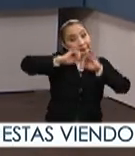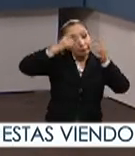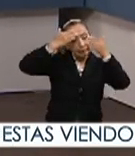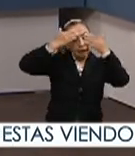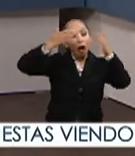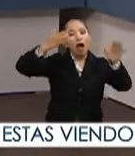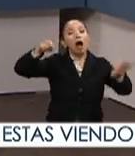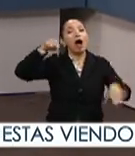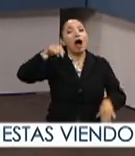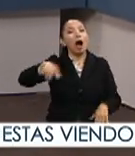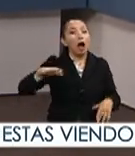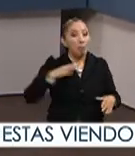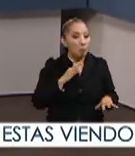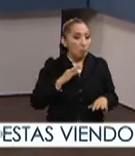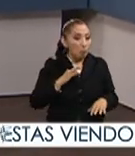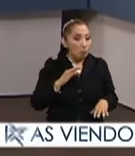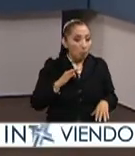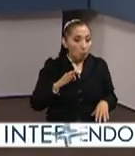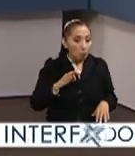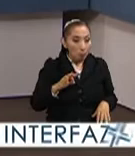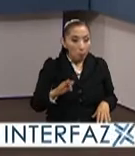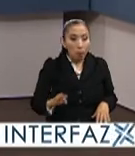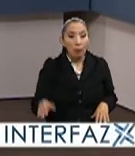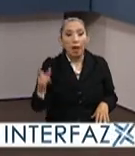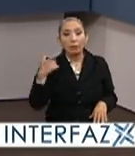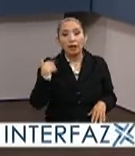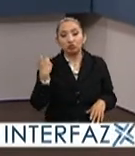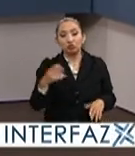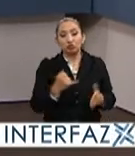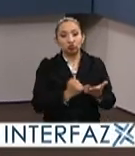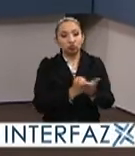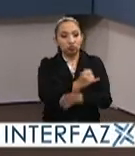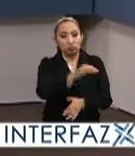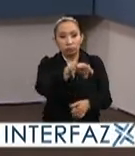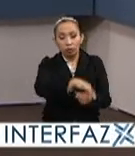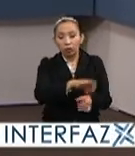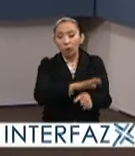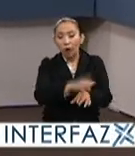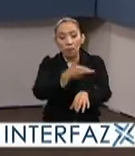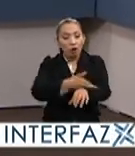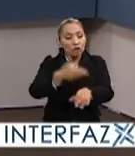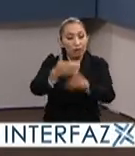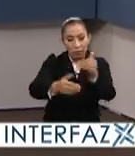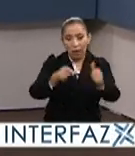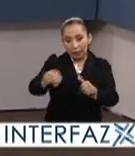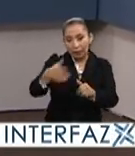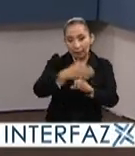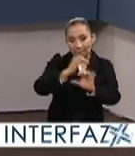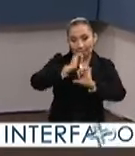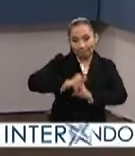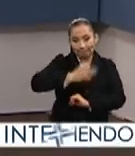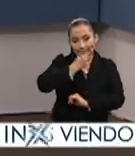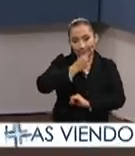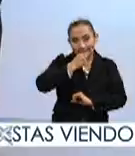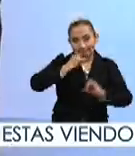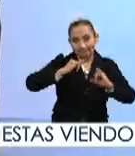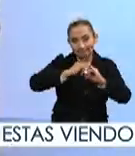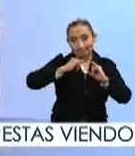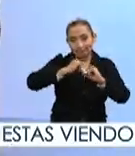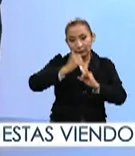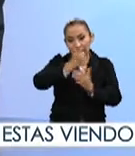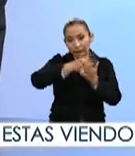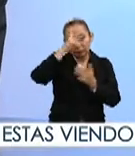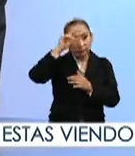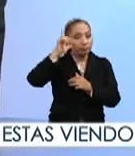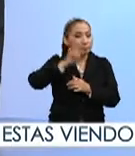clara esta posibilidad de cuando ejerzan su voto, cuál es el proceso. Hemos tenido aquí el Instituto Electoral de la Ciudad de México. Mañana